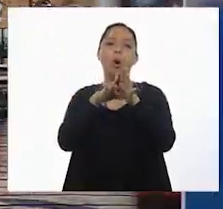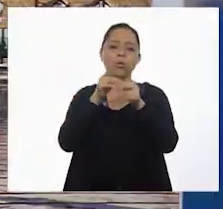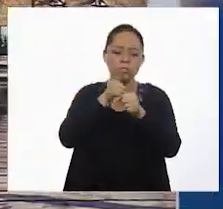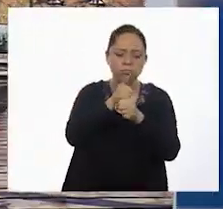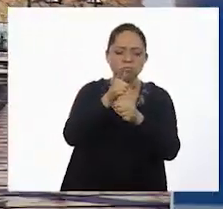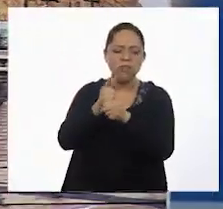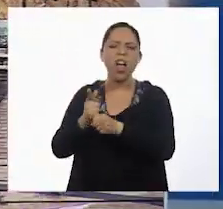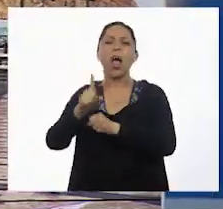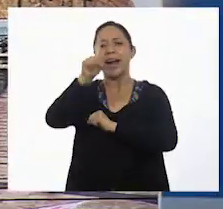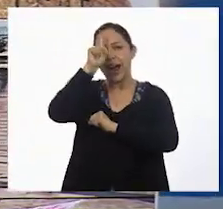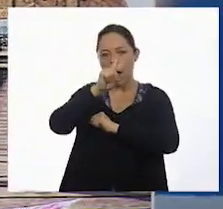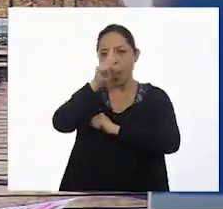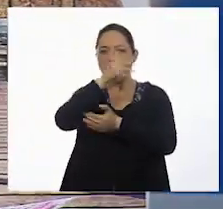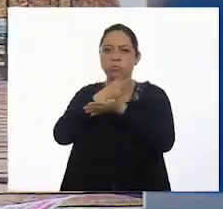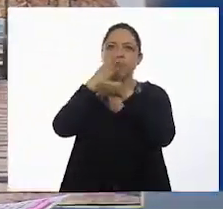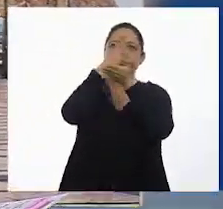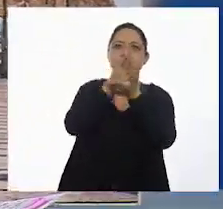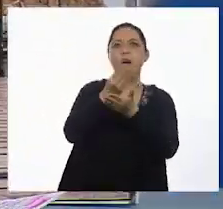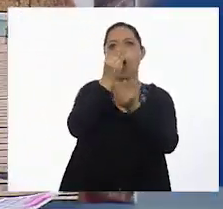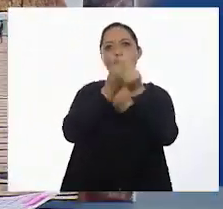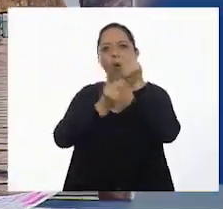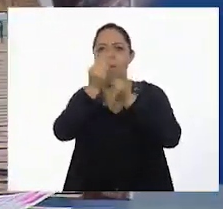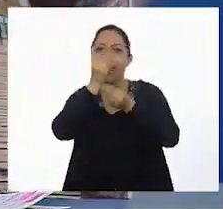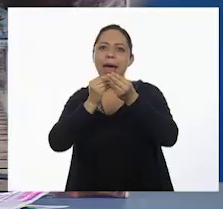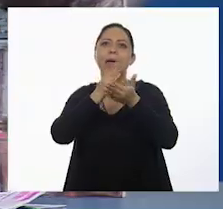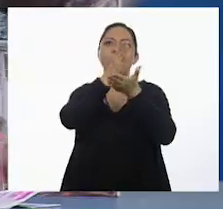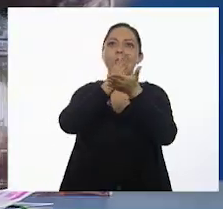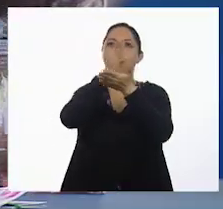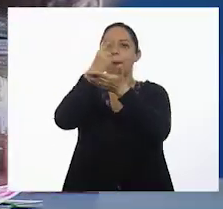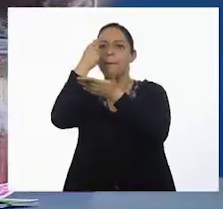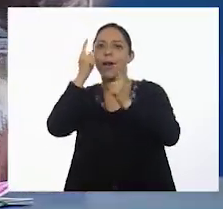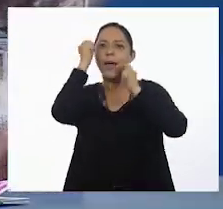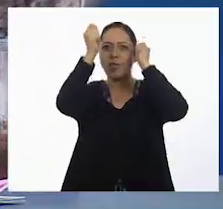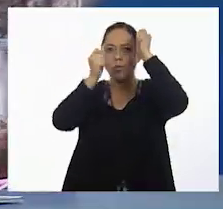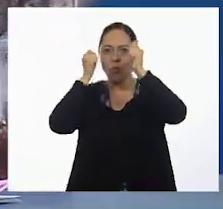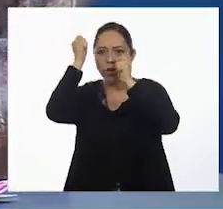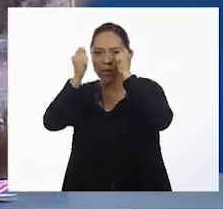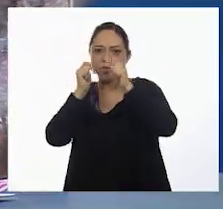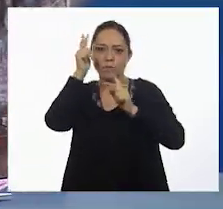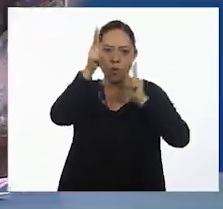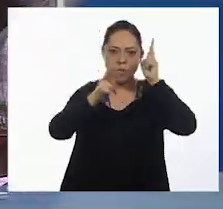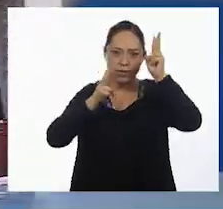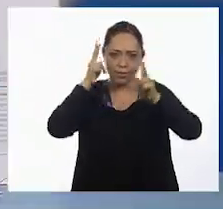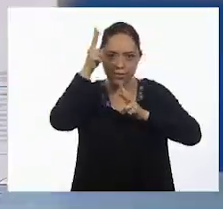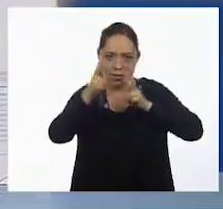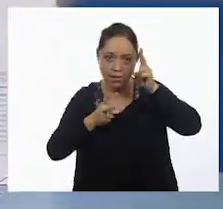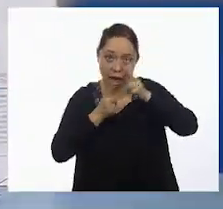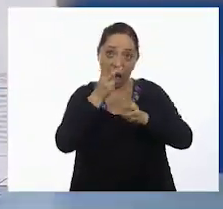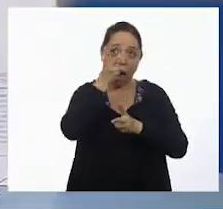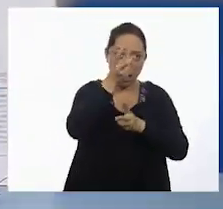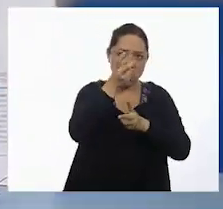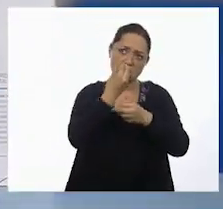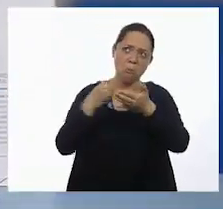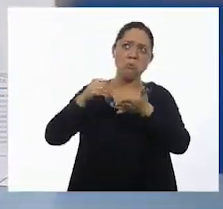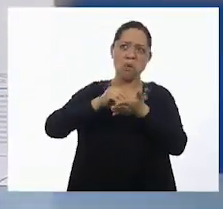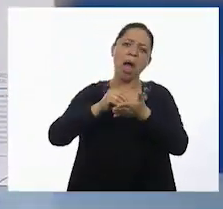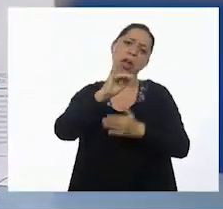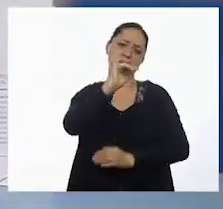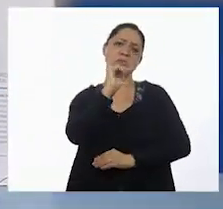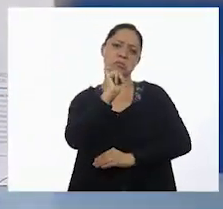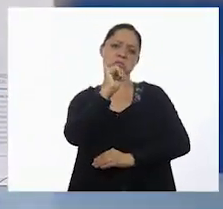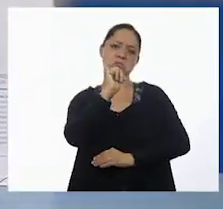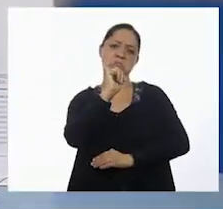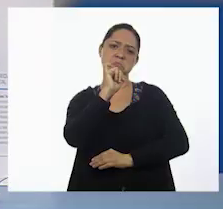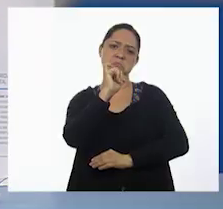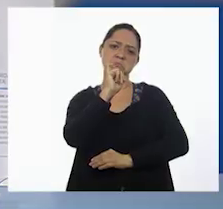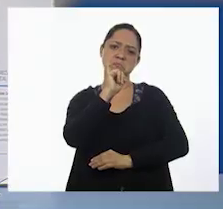dónde comer, todos los atractivos turísticos. Entonces, ahí pues podemos colocar que sí. Y en